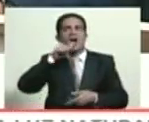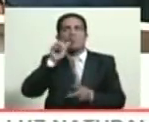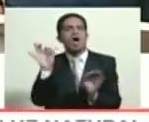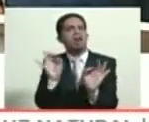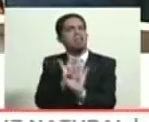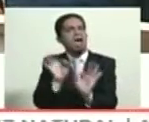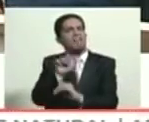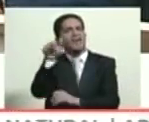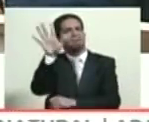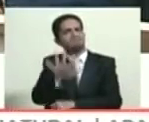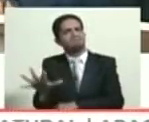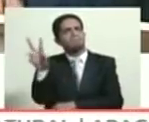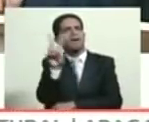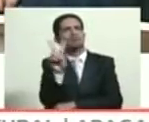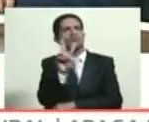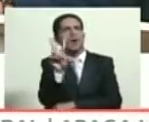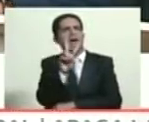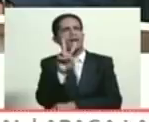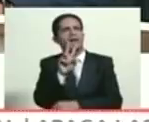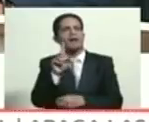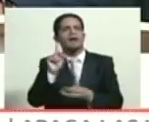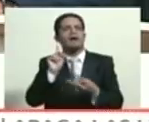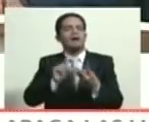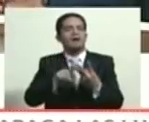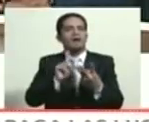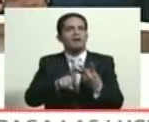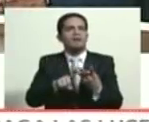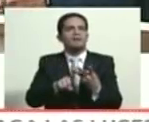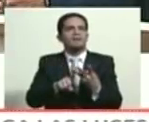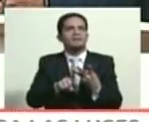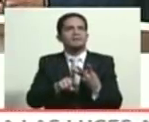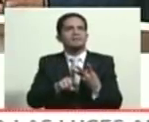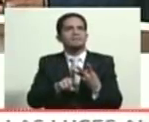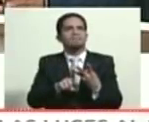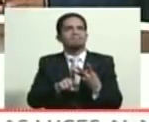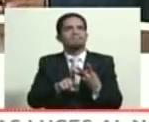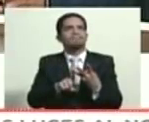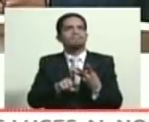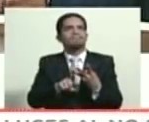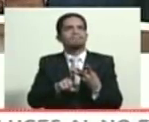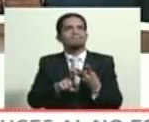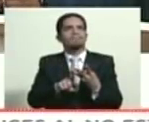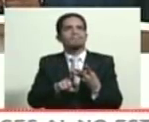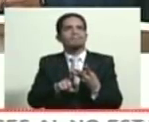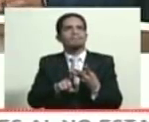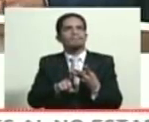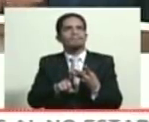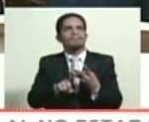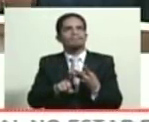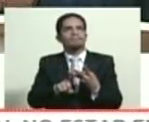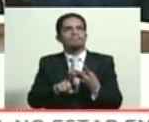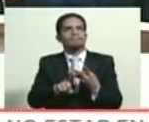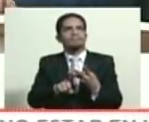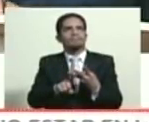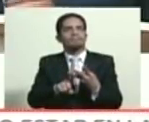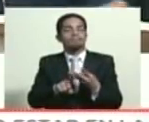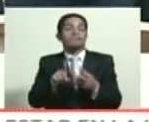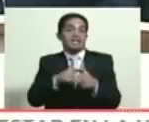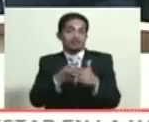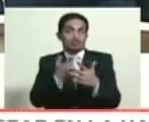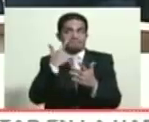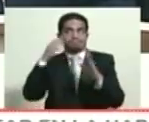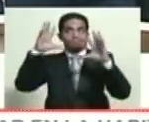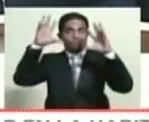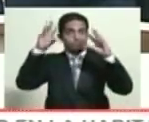de Venezuela. Y como fue un ataque de magnitudes